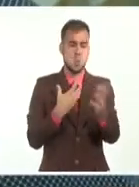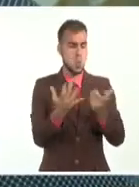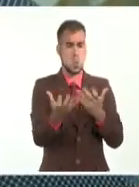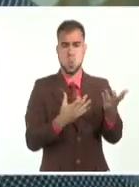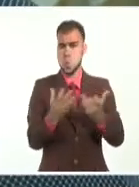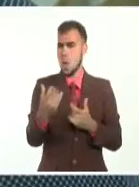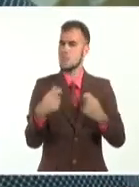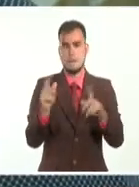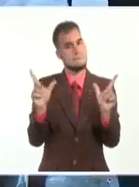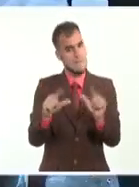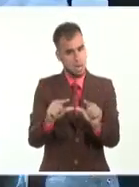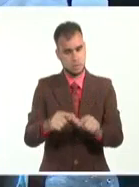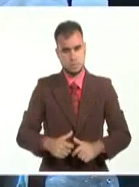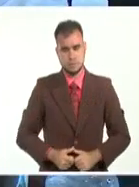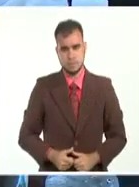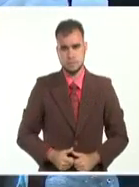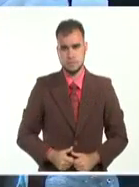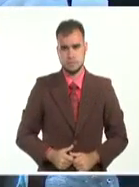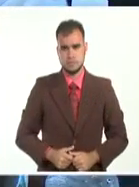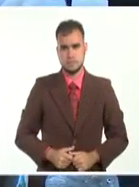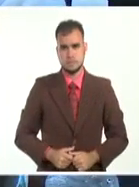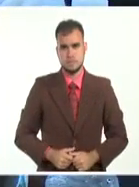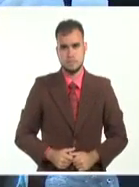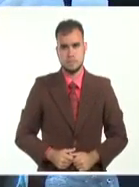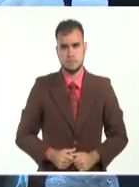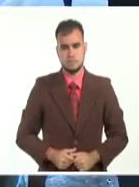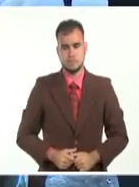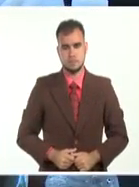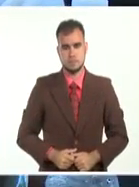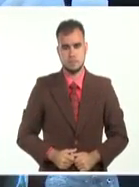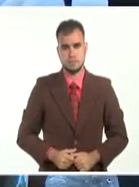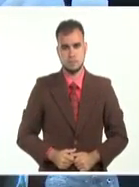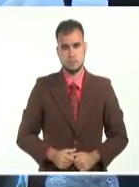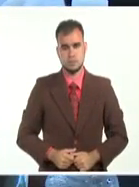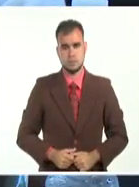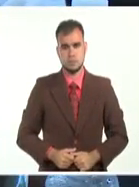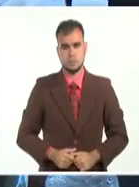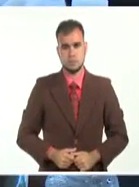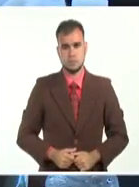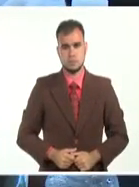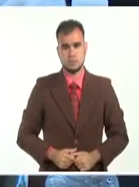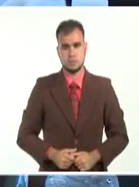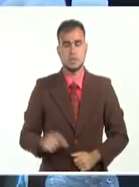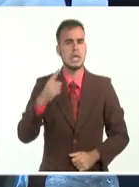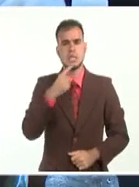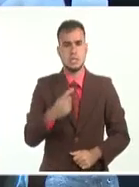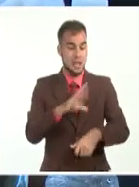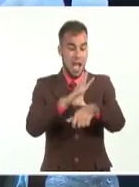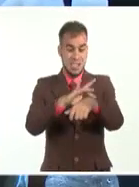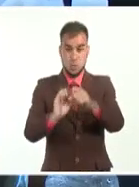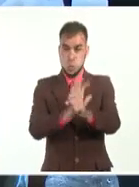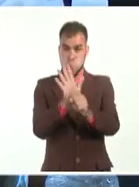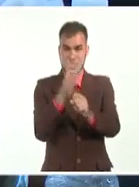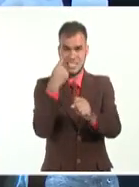personas en los territorios. La velocidad de transmisión que está teniendo la enfermedad obedece a que, además de no